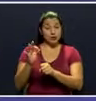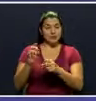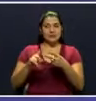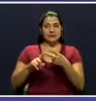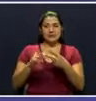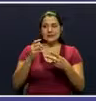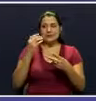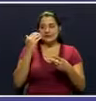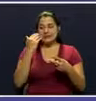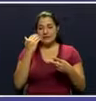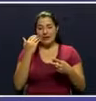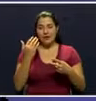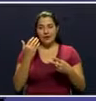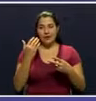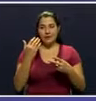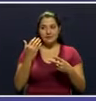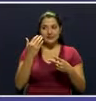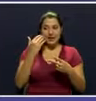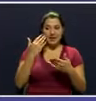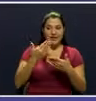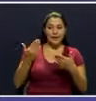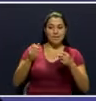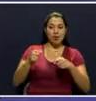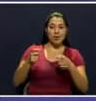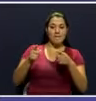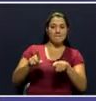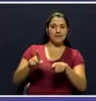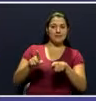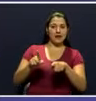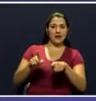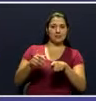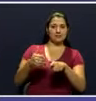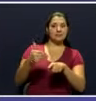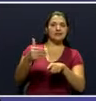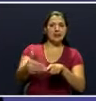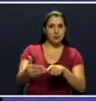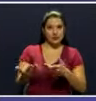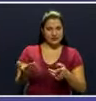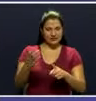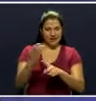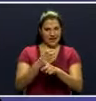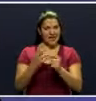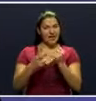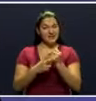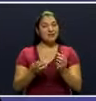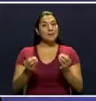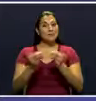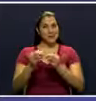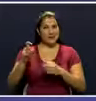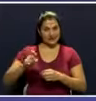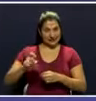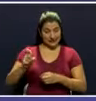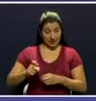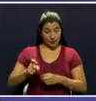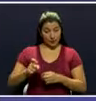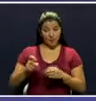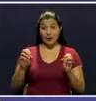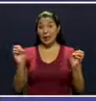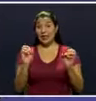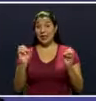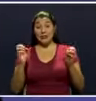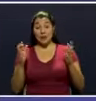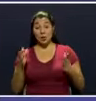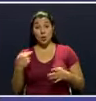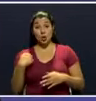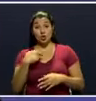esperar en las próximas semanas y meses se vuelve cada día más necesario. Ninguno de nosotros tiene